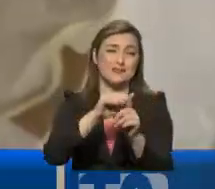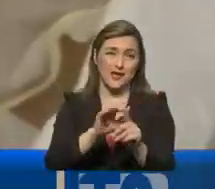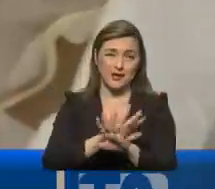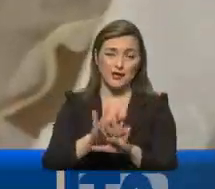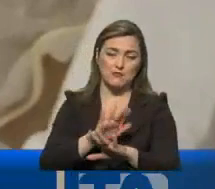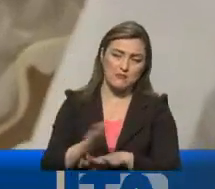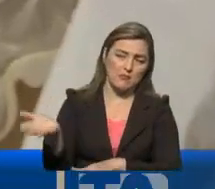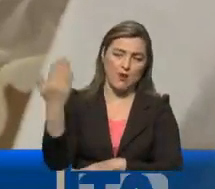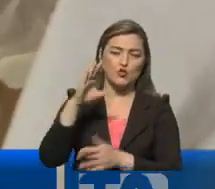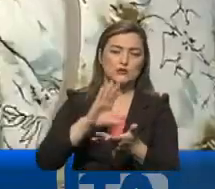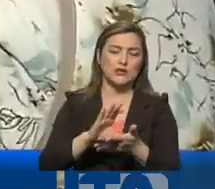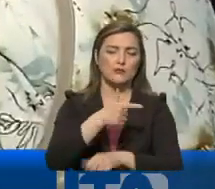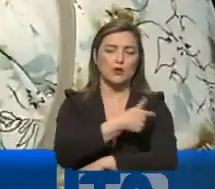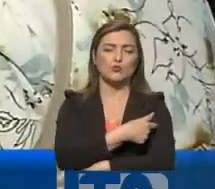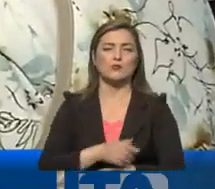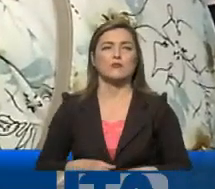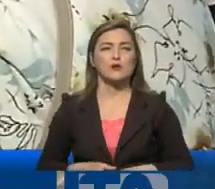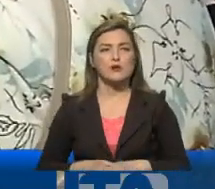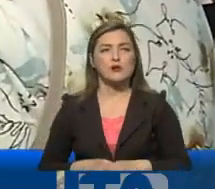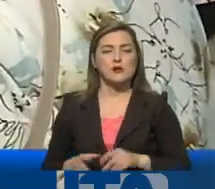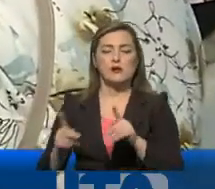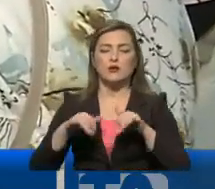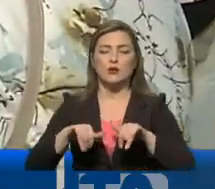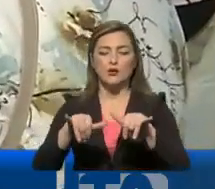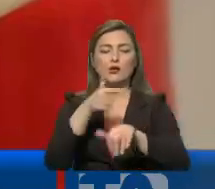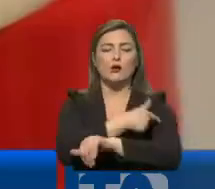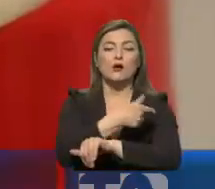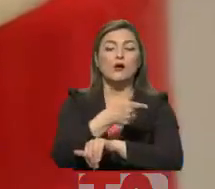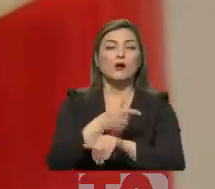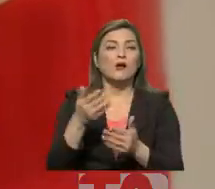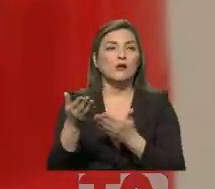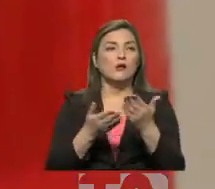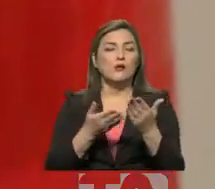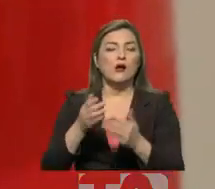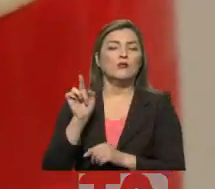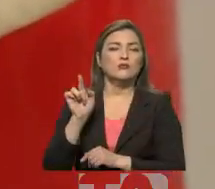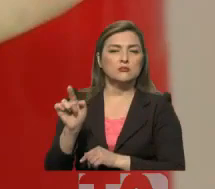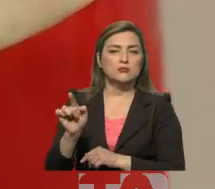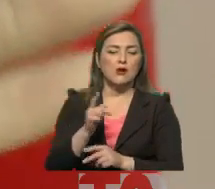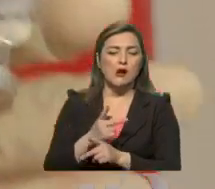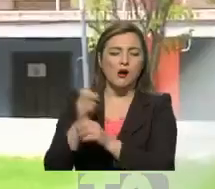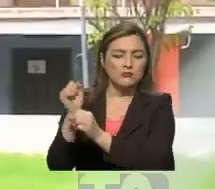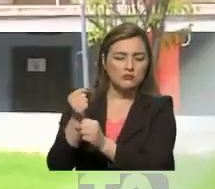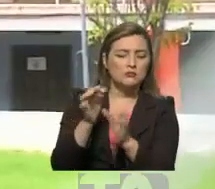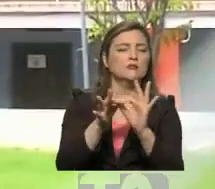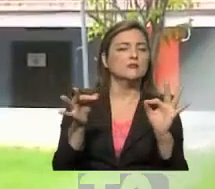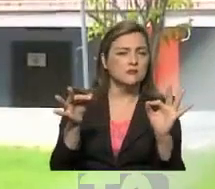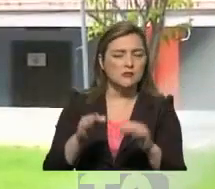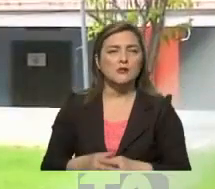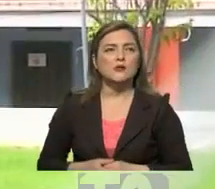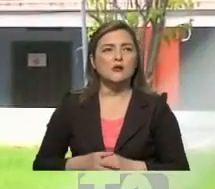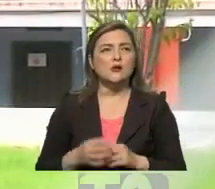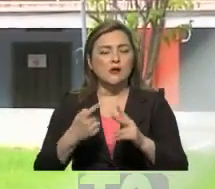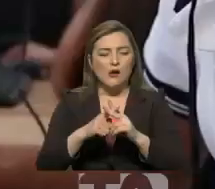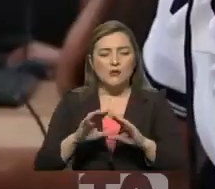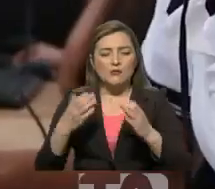con los detalles de su cita el plan también contempla vacunar al personal de servicios es decir a los conserjes se tiene previsto que el